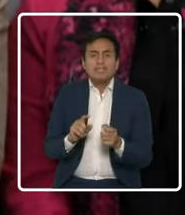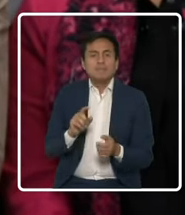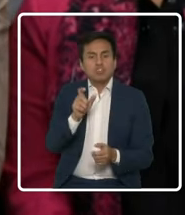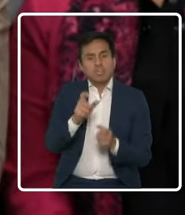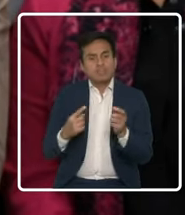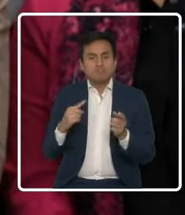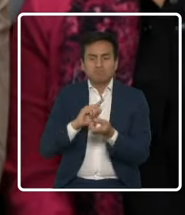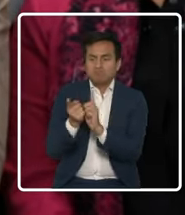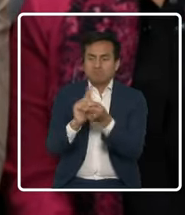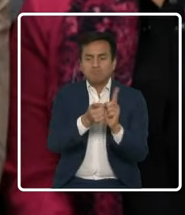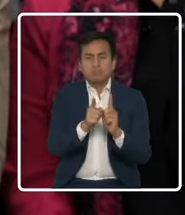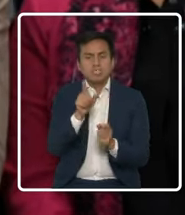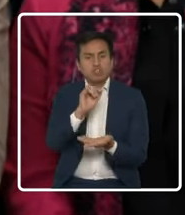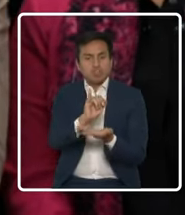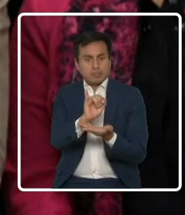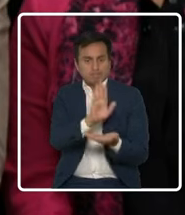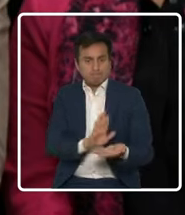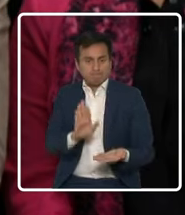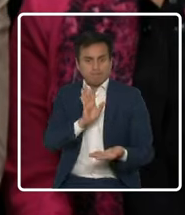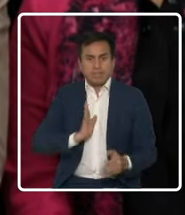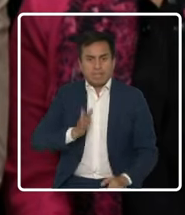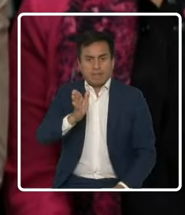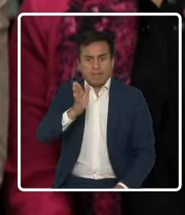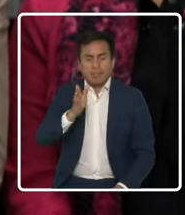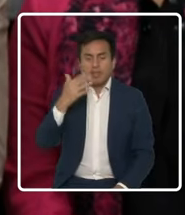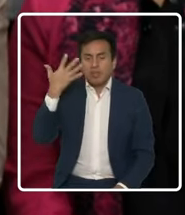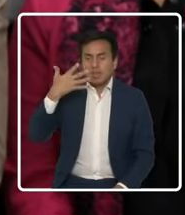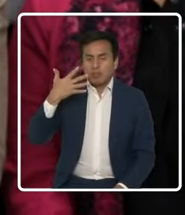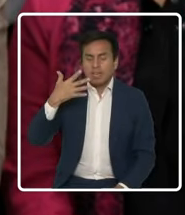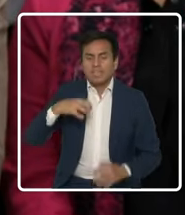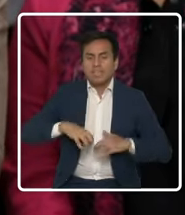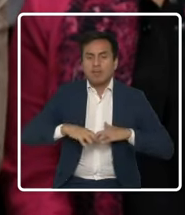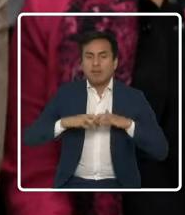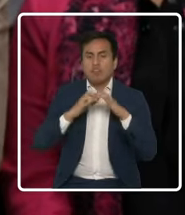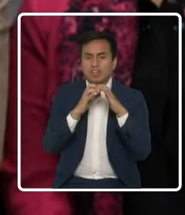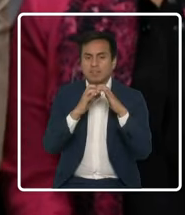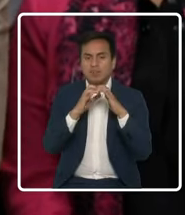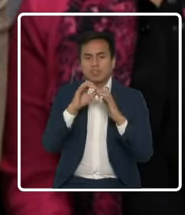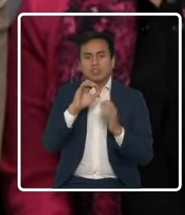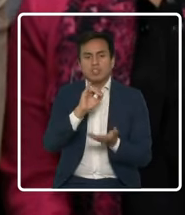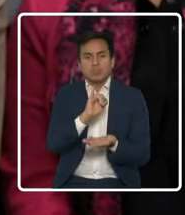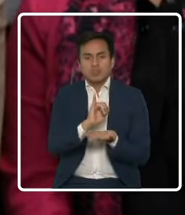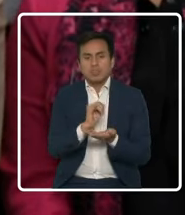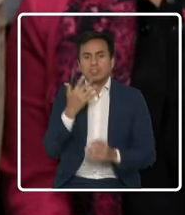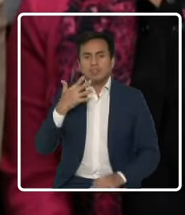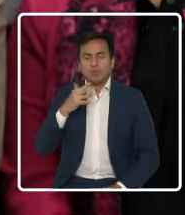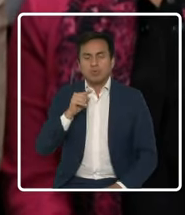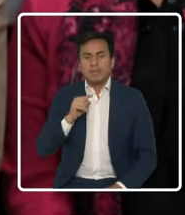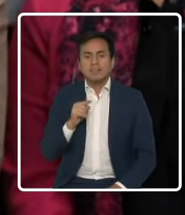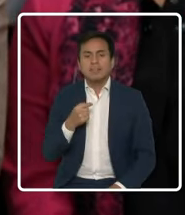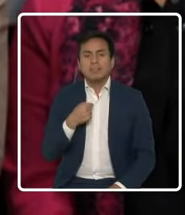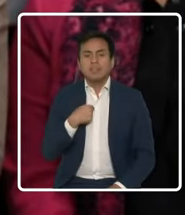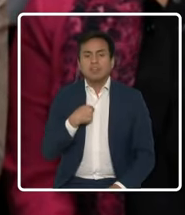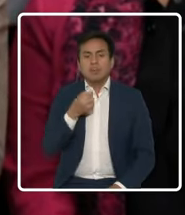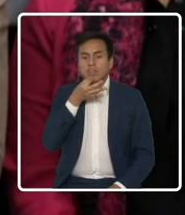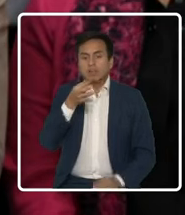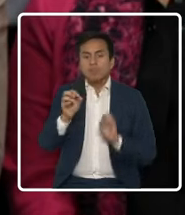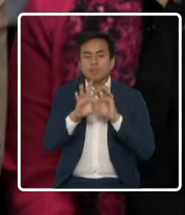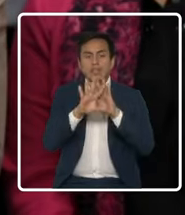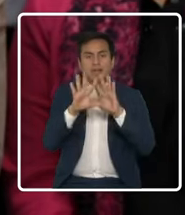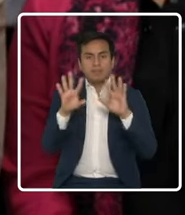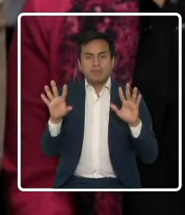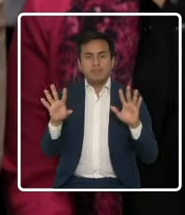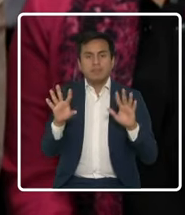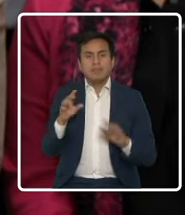quedan. Y que lo importante en esto es el fortalecimiento de la institución. Y yo lo digo muy